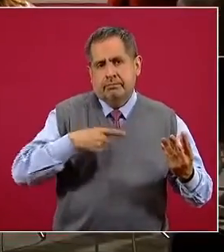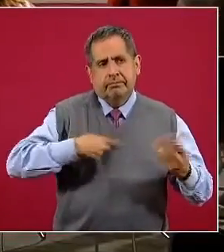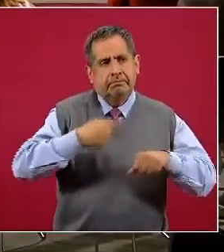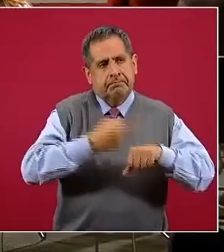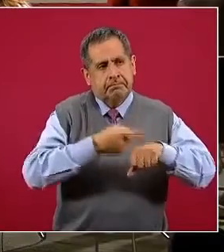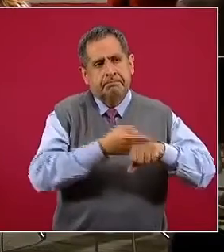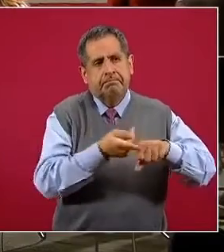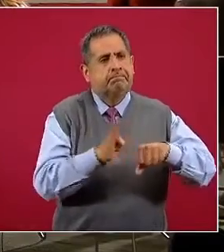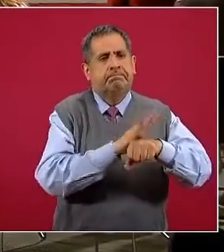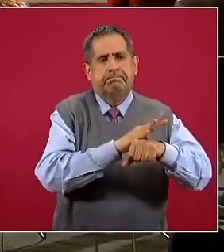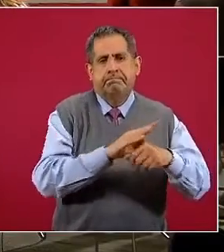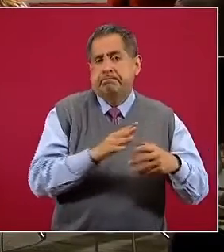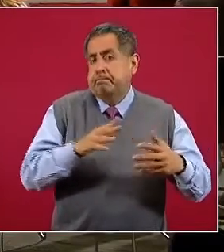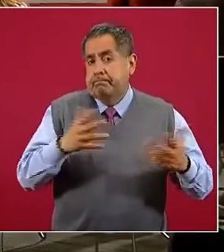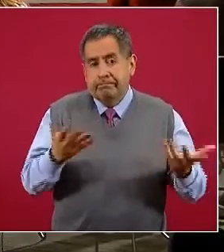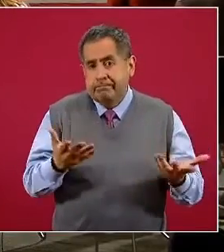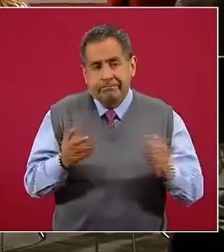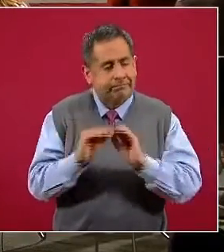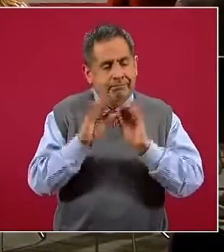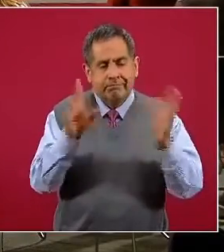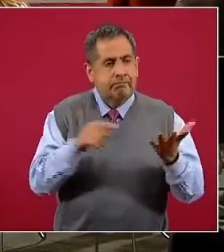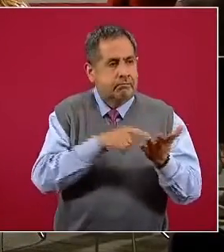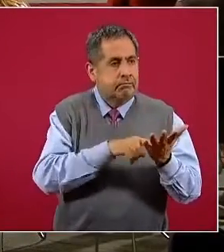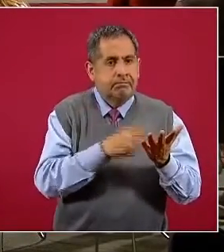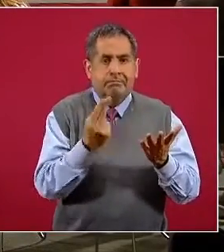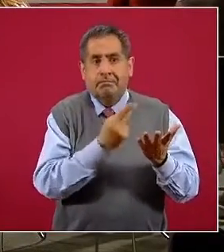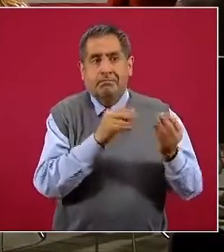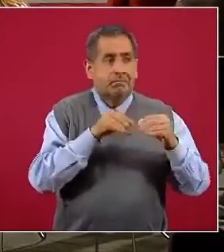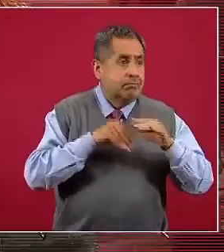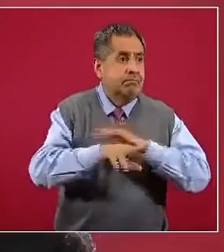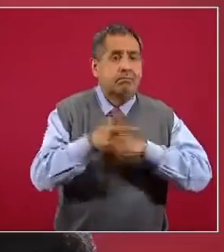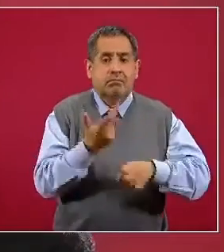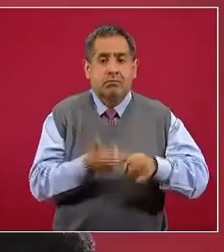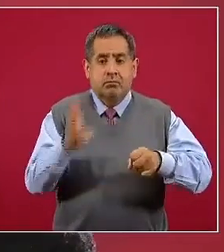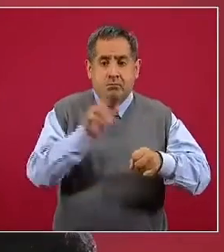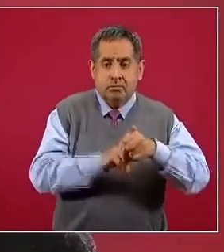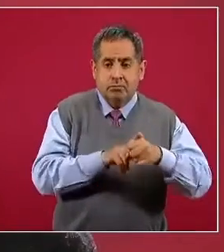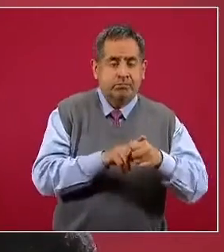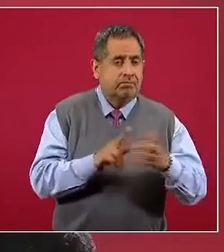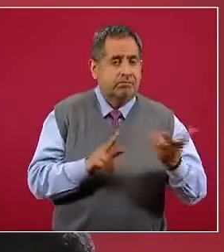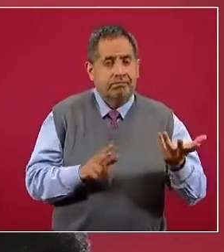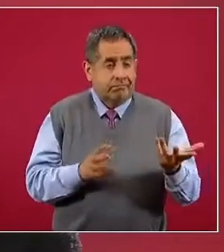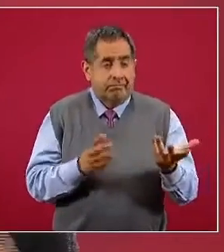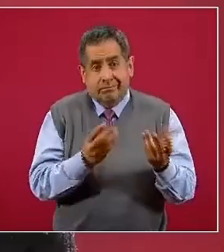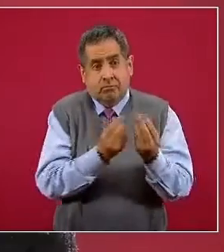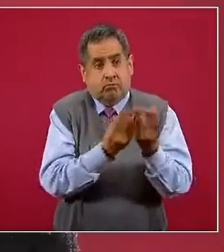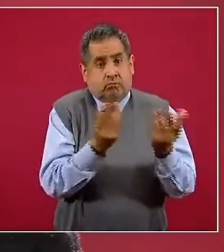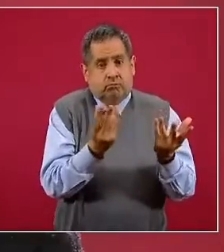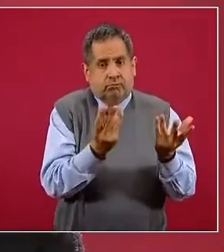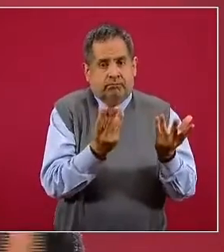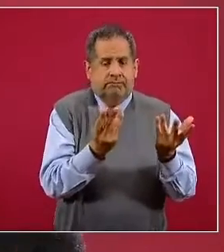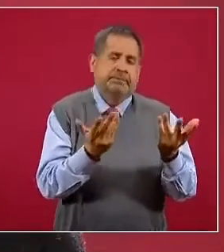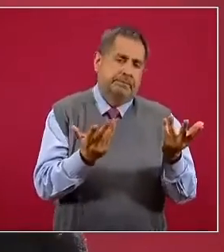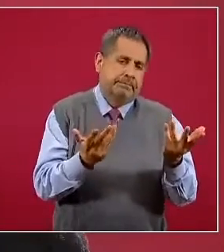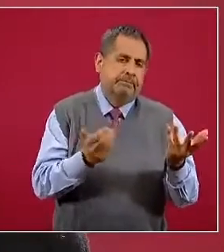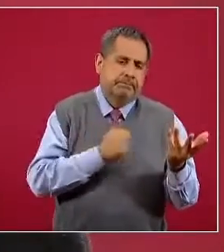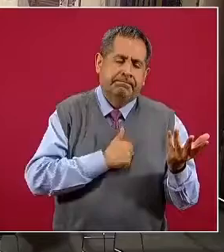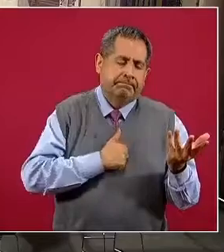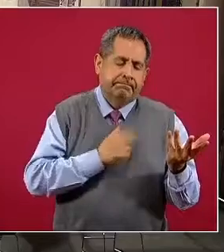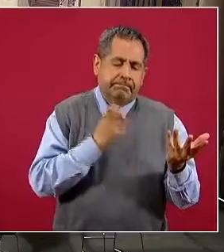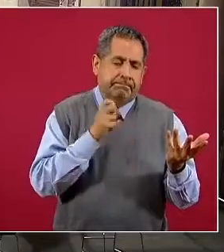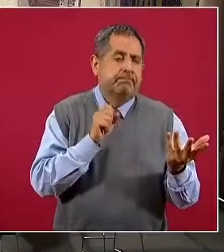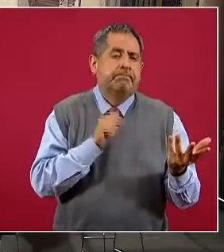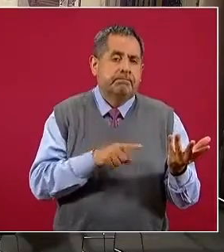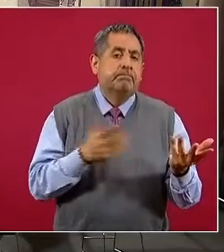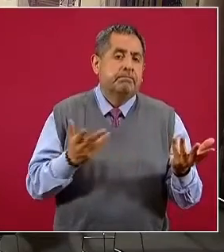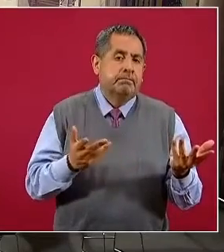enfermas, hay un exceso de personas que requieren hospitalización y muy tristemente hay también un incremento de